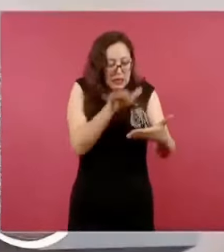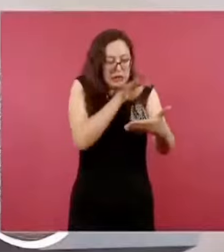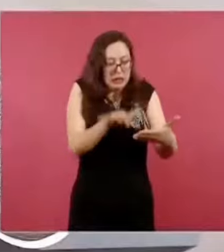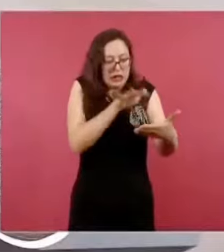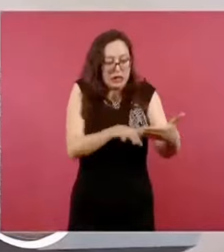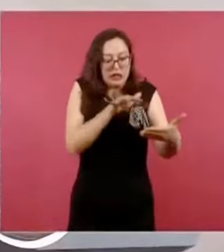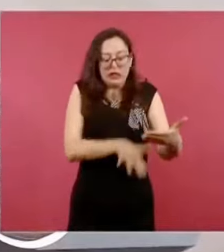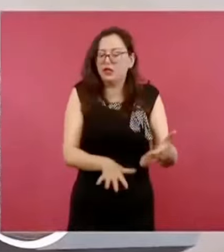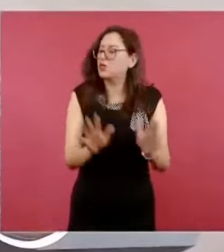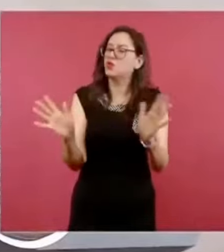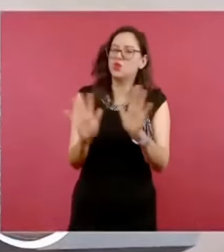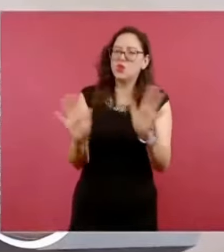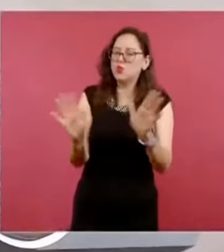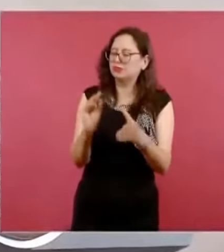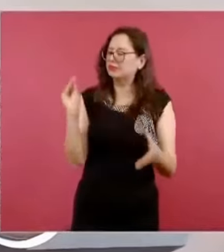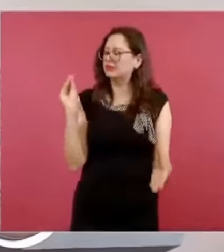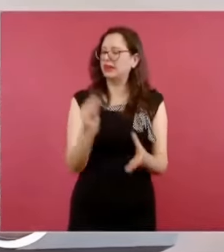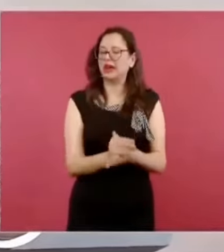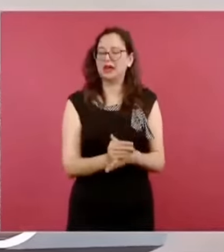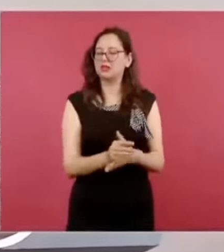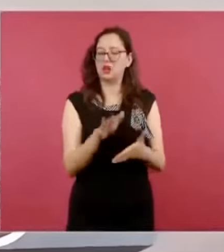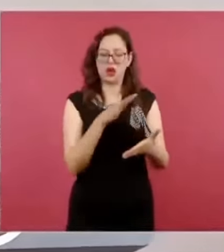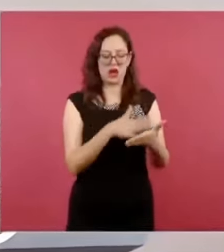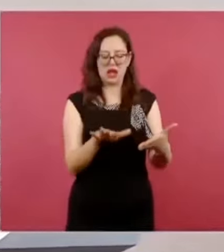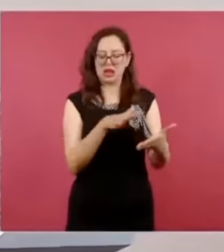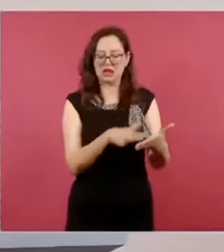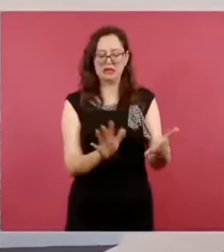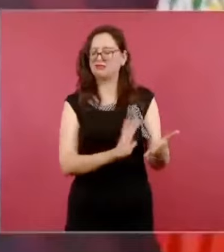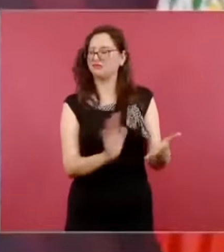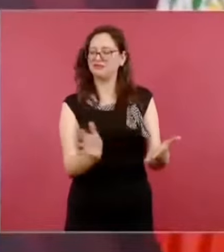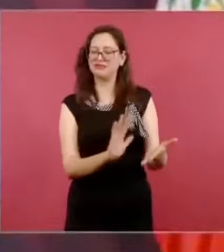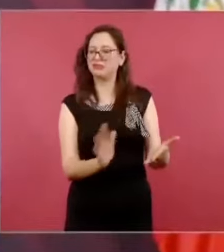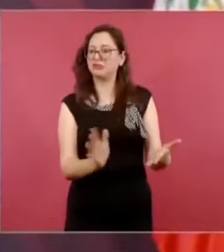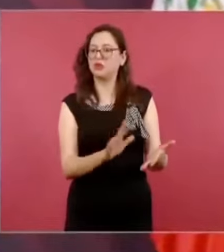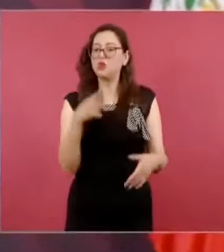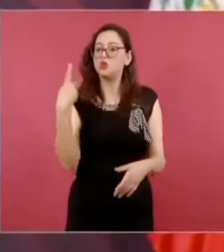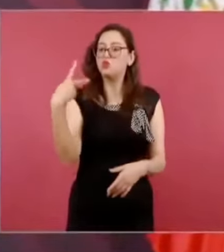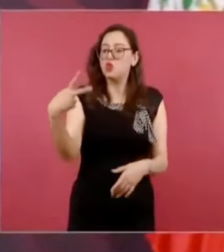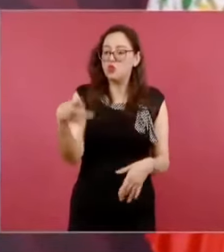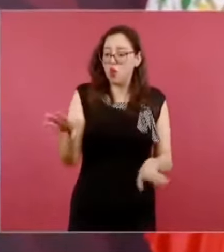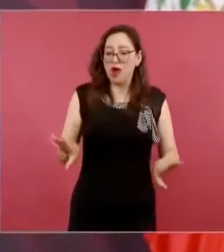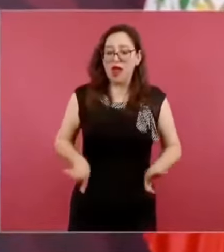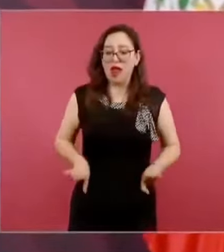a leer cosas que no tienen que ver con ustedes,